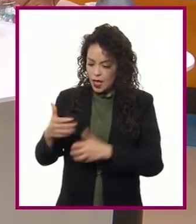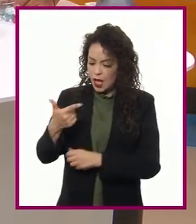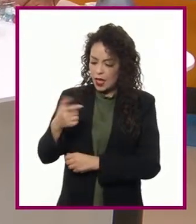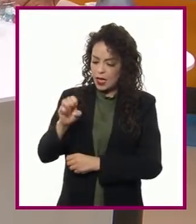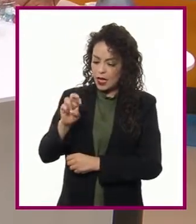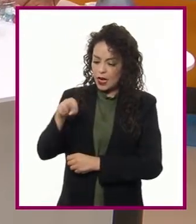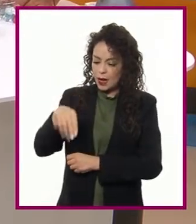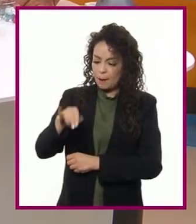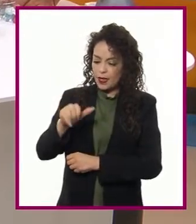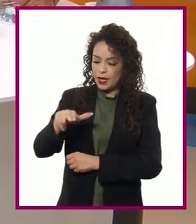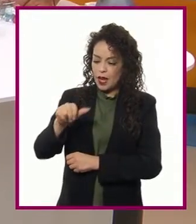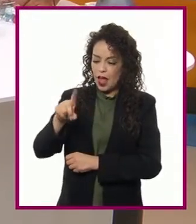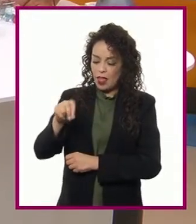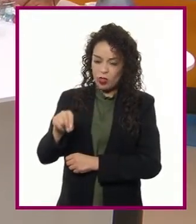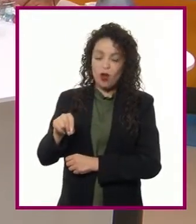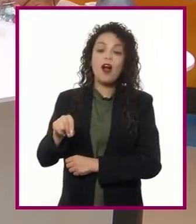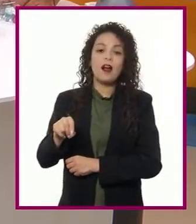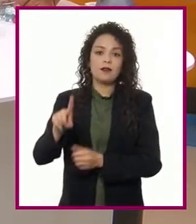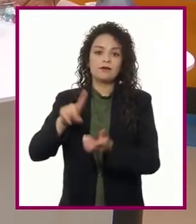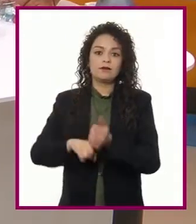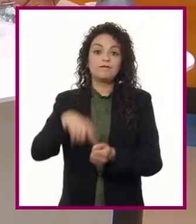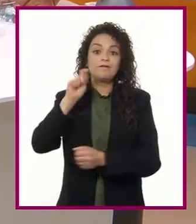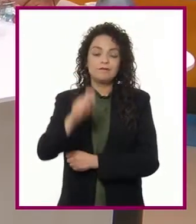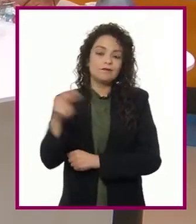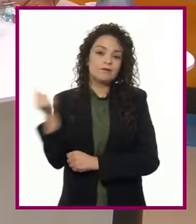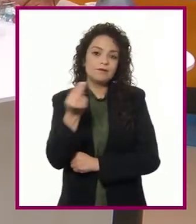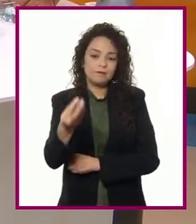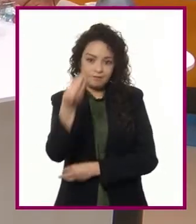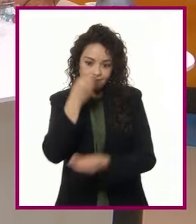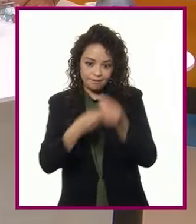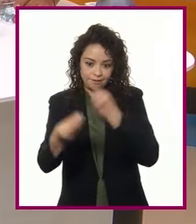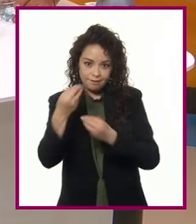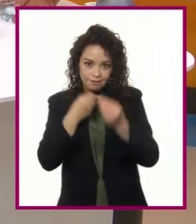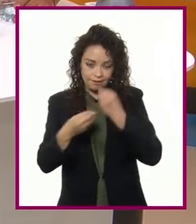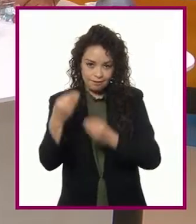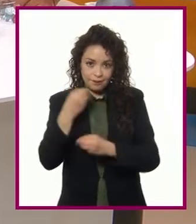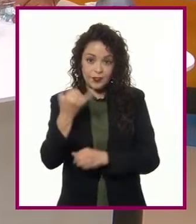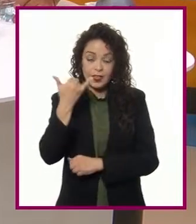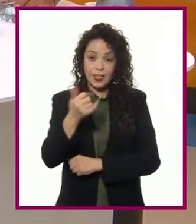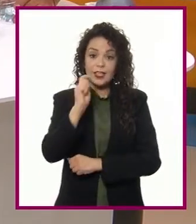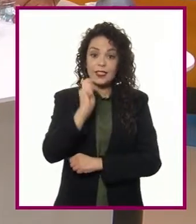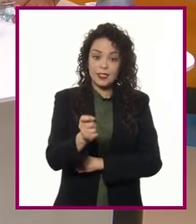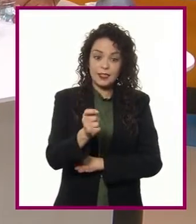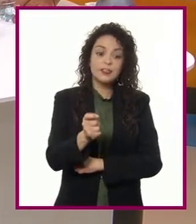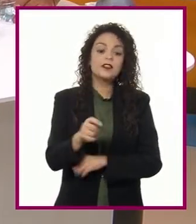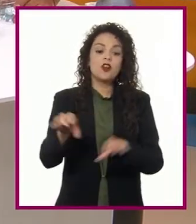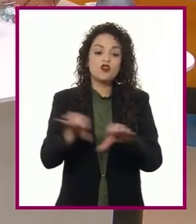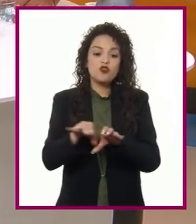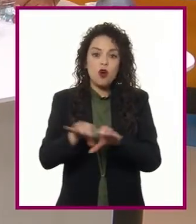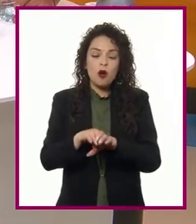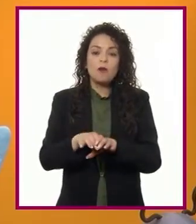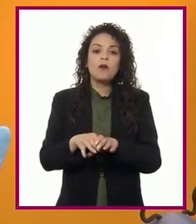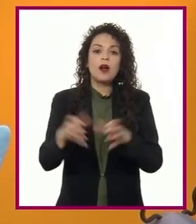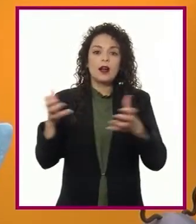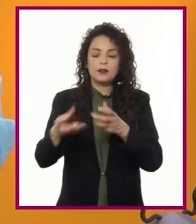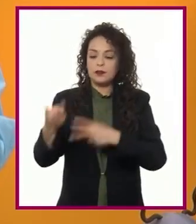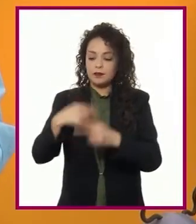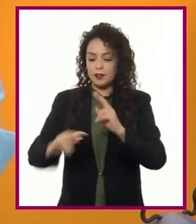germinado, responde a nuestra necesidad de alimentarnos y sobre todo la de gestionar la obtención de nuestros